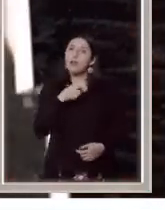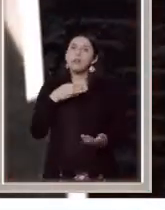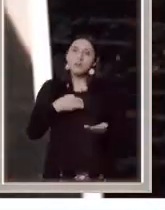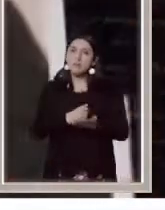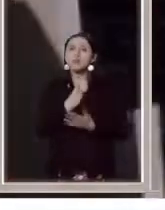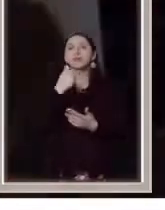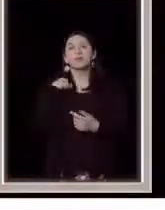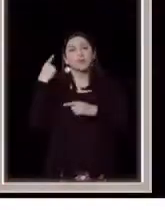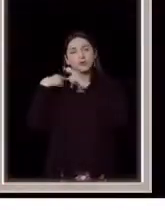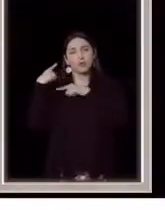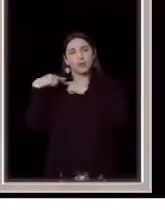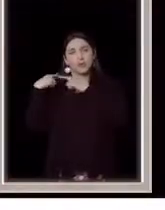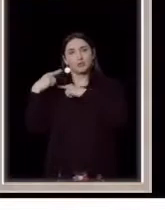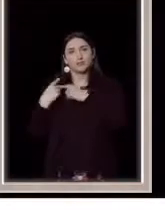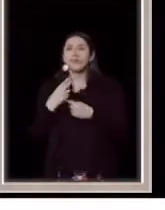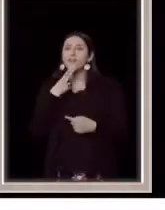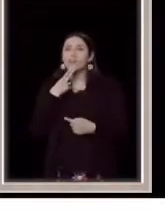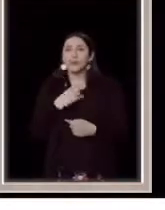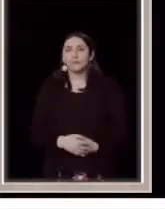Ahí comienza mi historia.